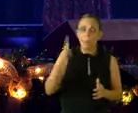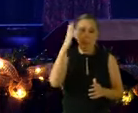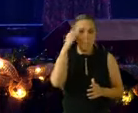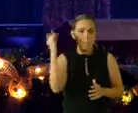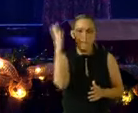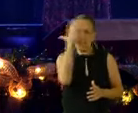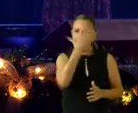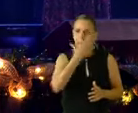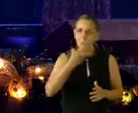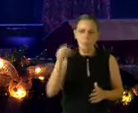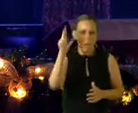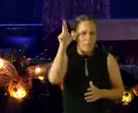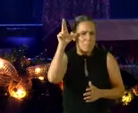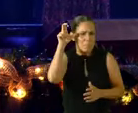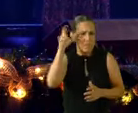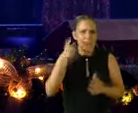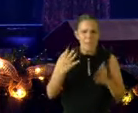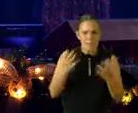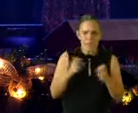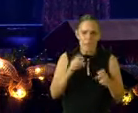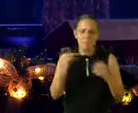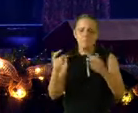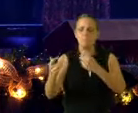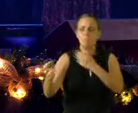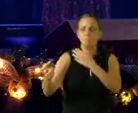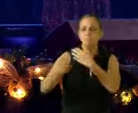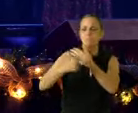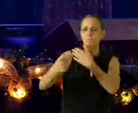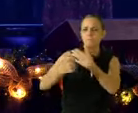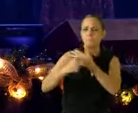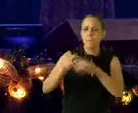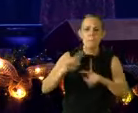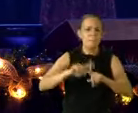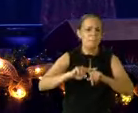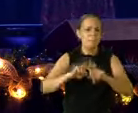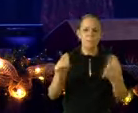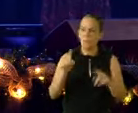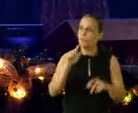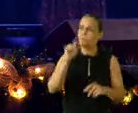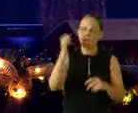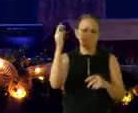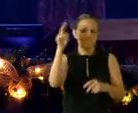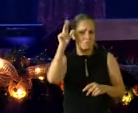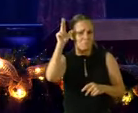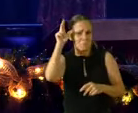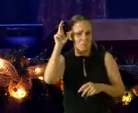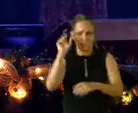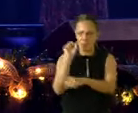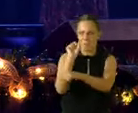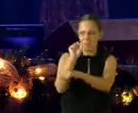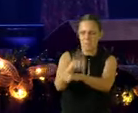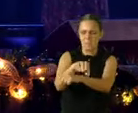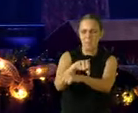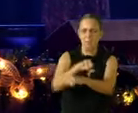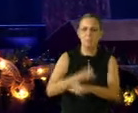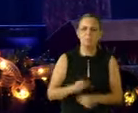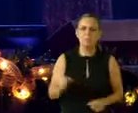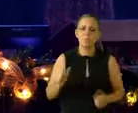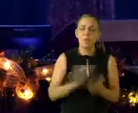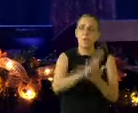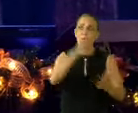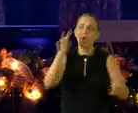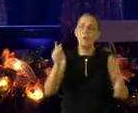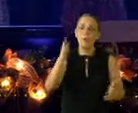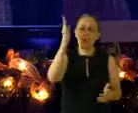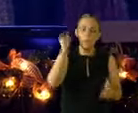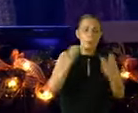fue vencido. Vencimos y entramos todos y no se quedó ni uno en Puerto Rico, para la gloria de Dios. Bendiciones,